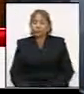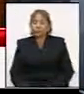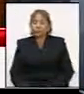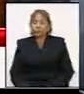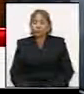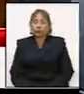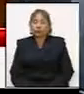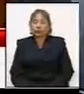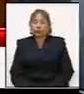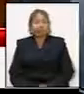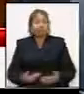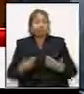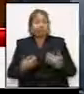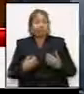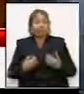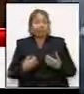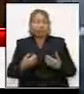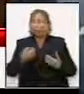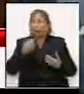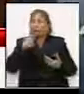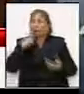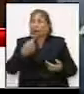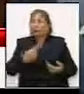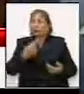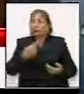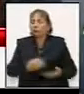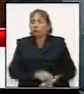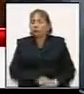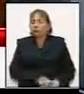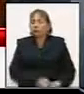tengo que ponderar en principio